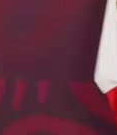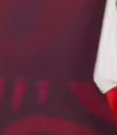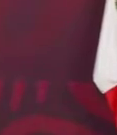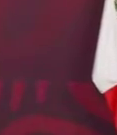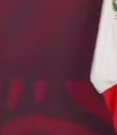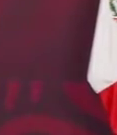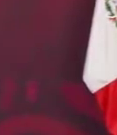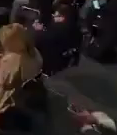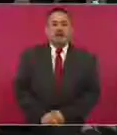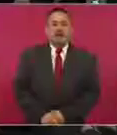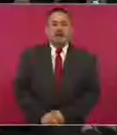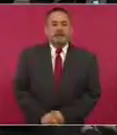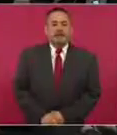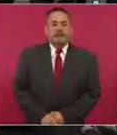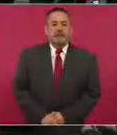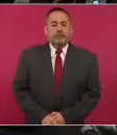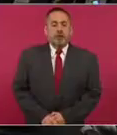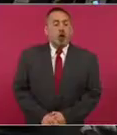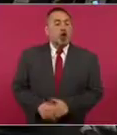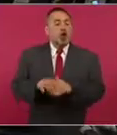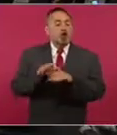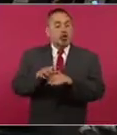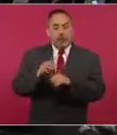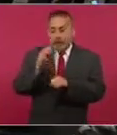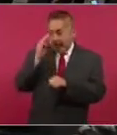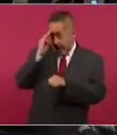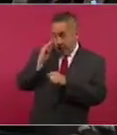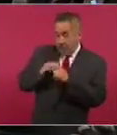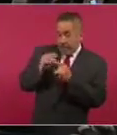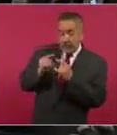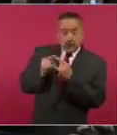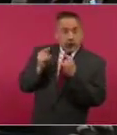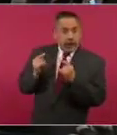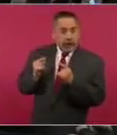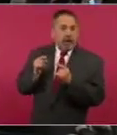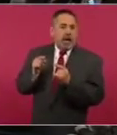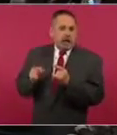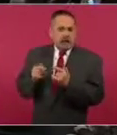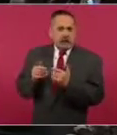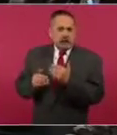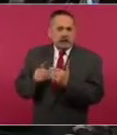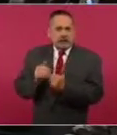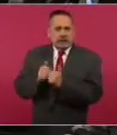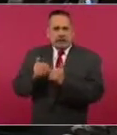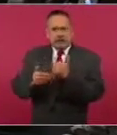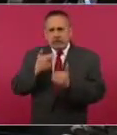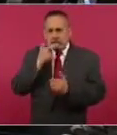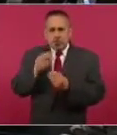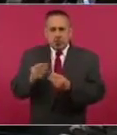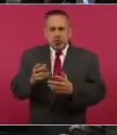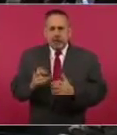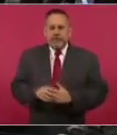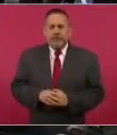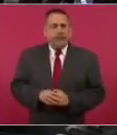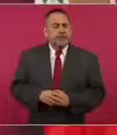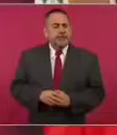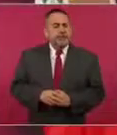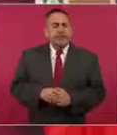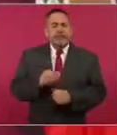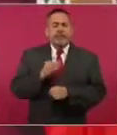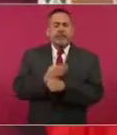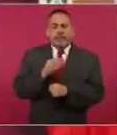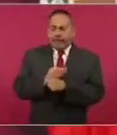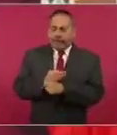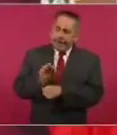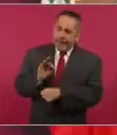Todo lo que tiene que ver con la memoria histórica se ha avanzado muchísimo y se está fortaleciendo